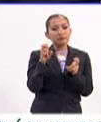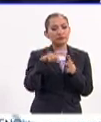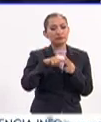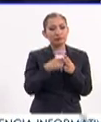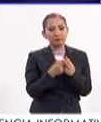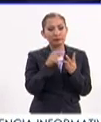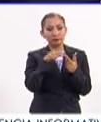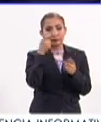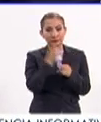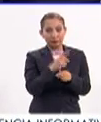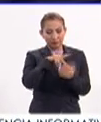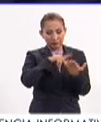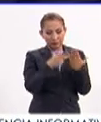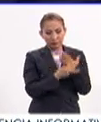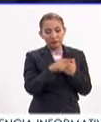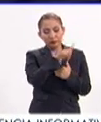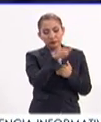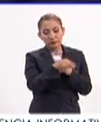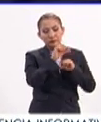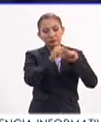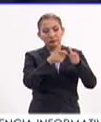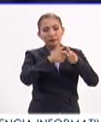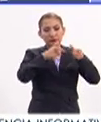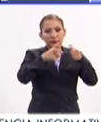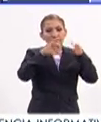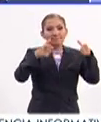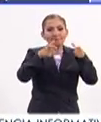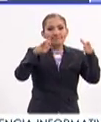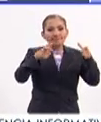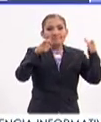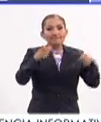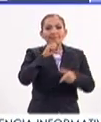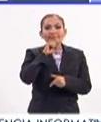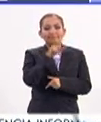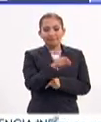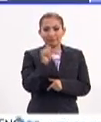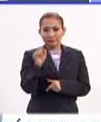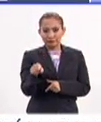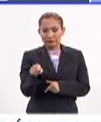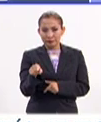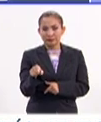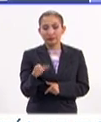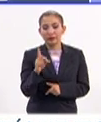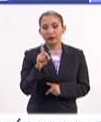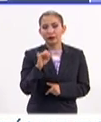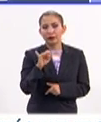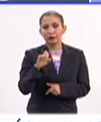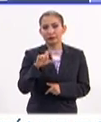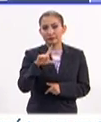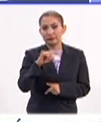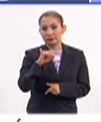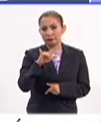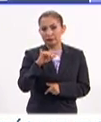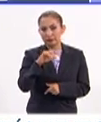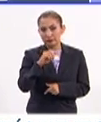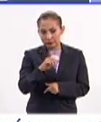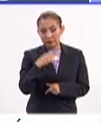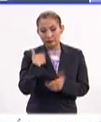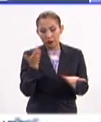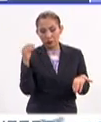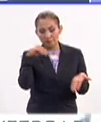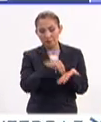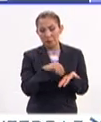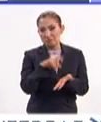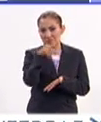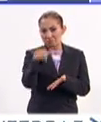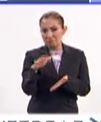lanzó este primer proyecto que luego se fue ampliando, y fue también el propio don Daniel Cosío Villegas el que acabó